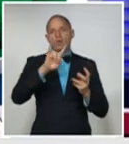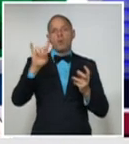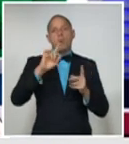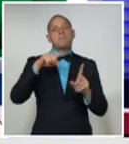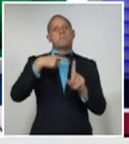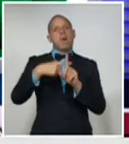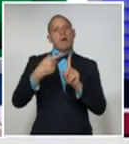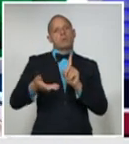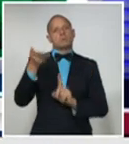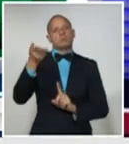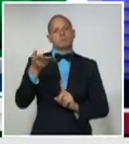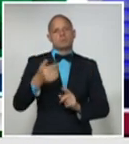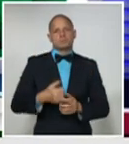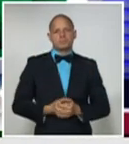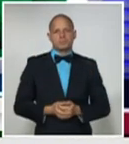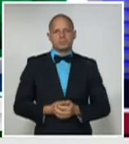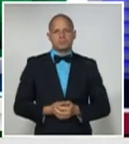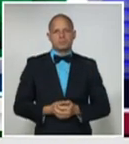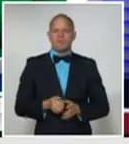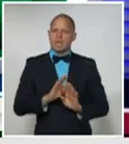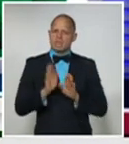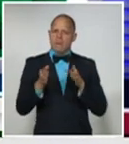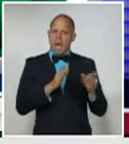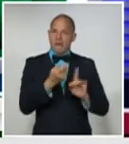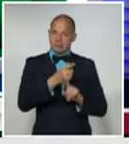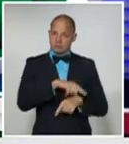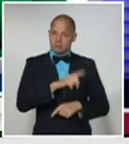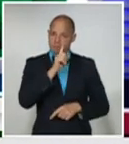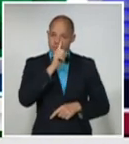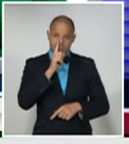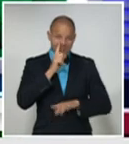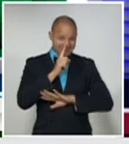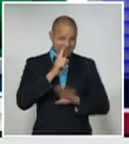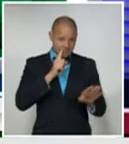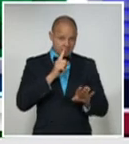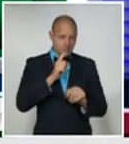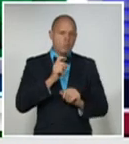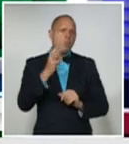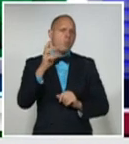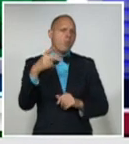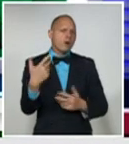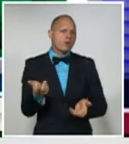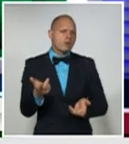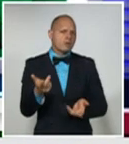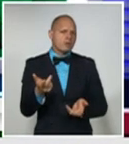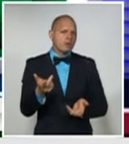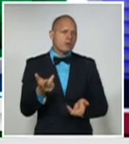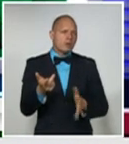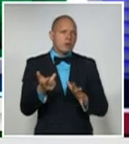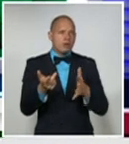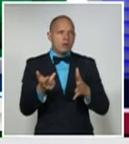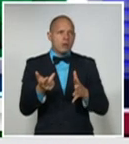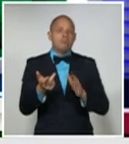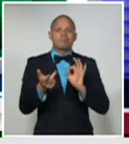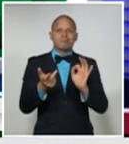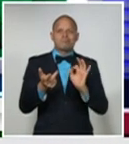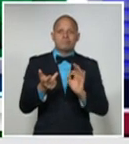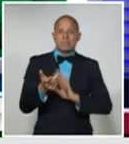De las muestras estudiadas, superamos ya, prácticamente llegamos a las 21